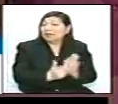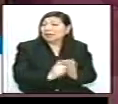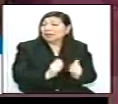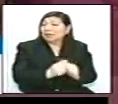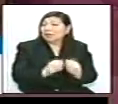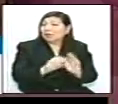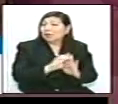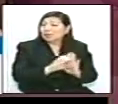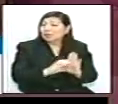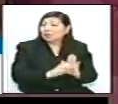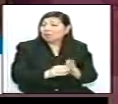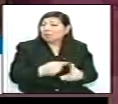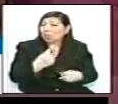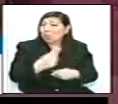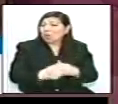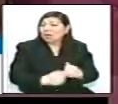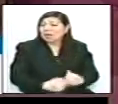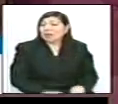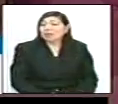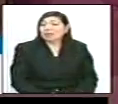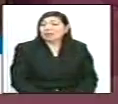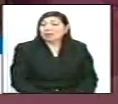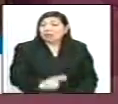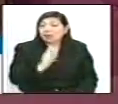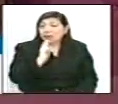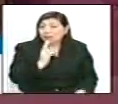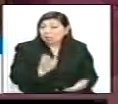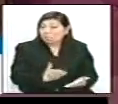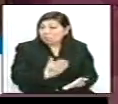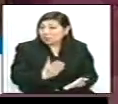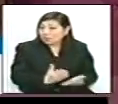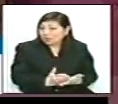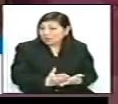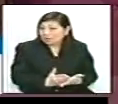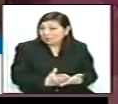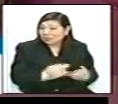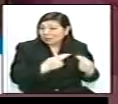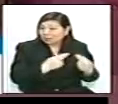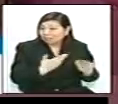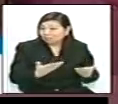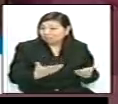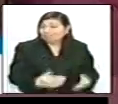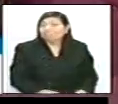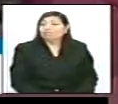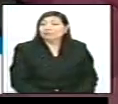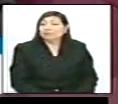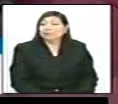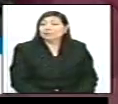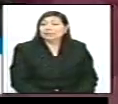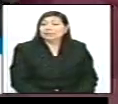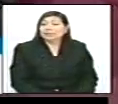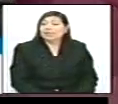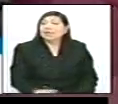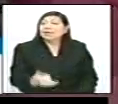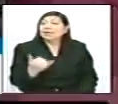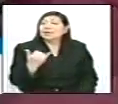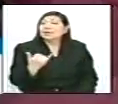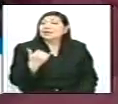reformas constitucionales. Ha pasado un año, se ha resuelto la crisis, seamos responsables, señores congresistas. Ahora,